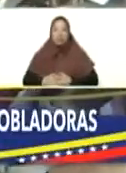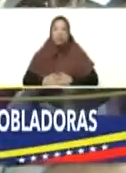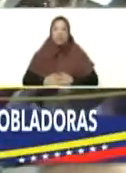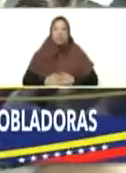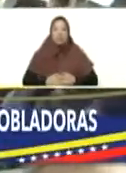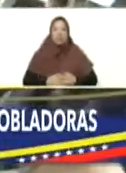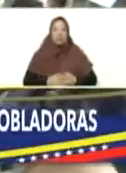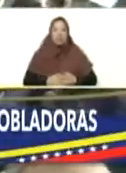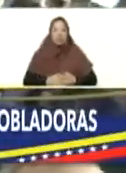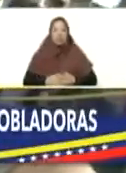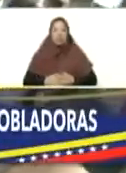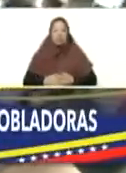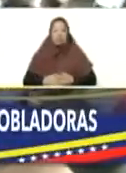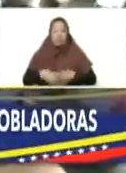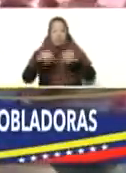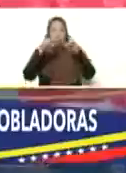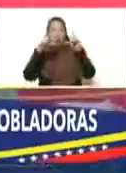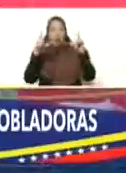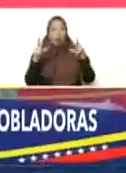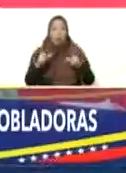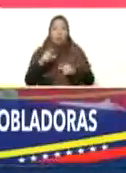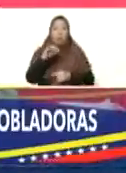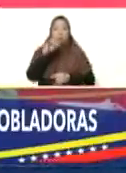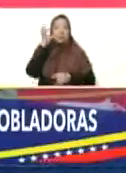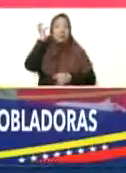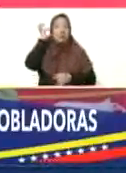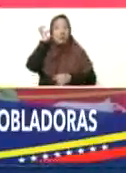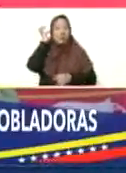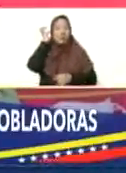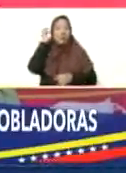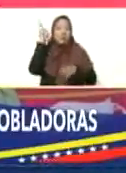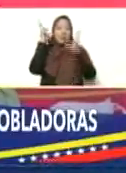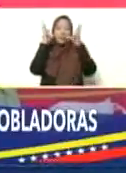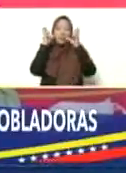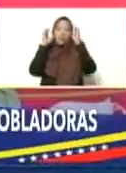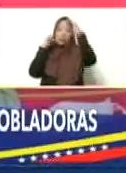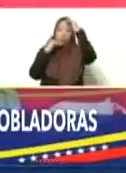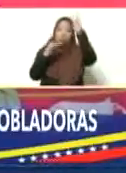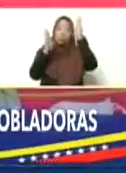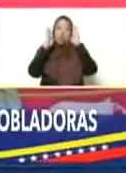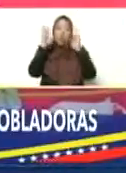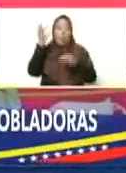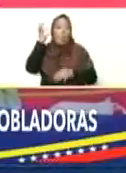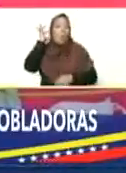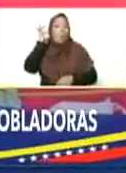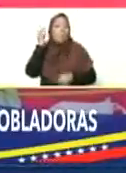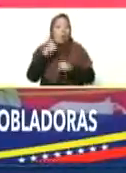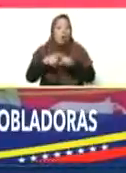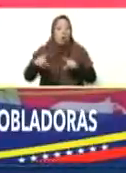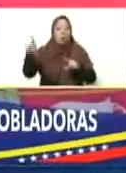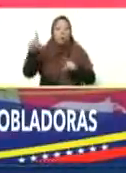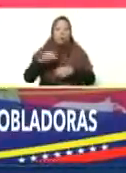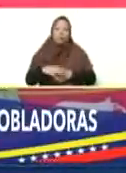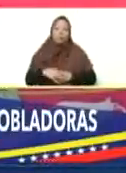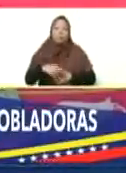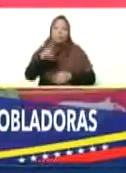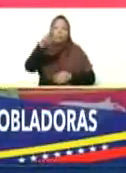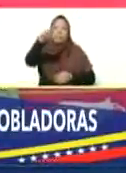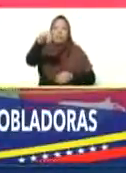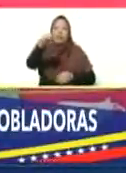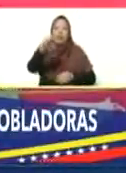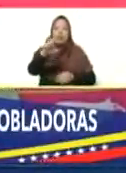bueno iraida vamos a escuchar a otra mujer a nélida